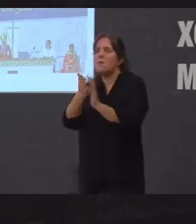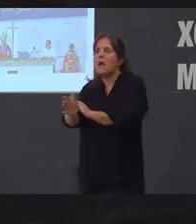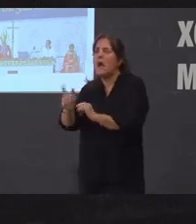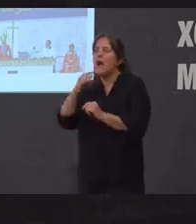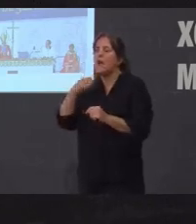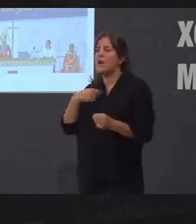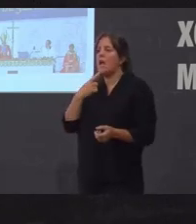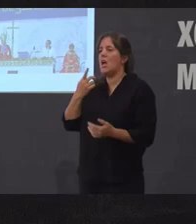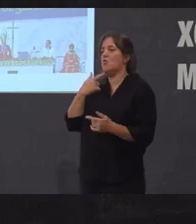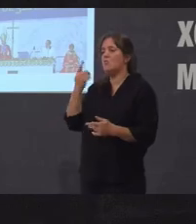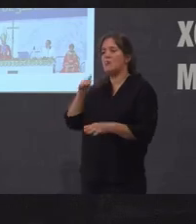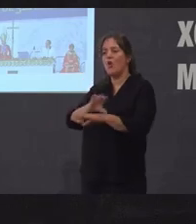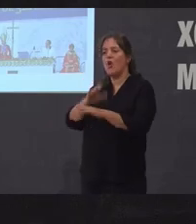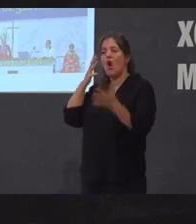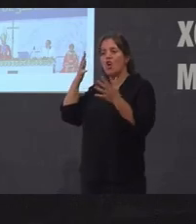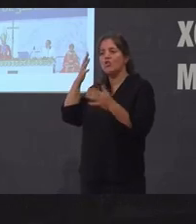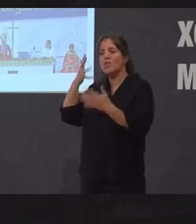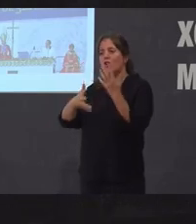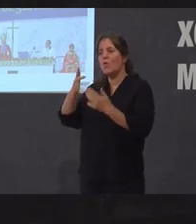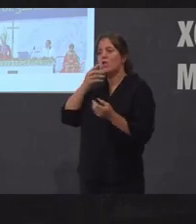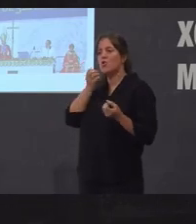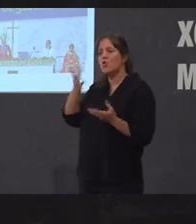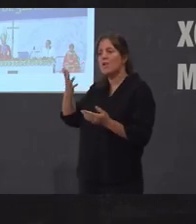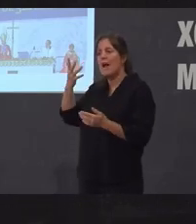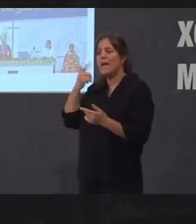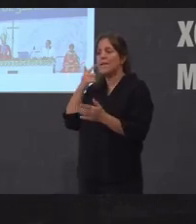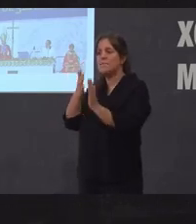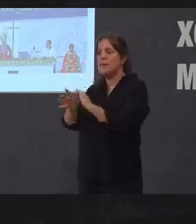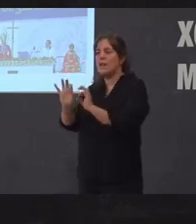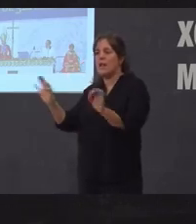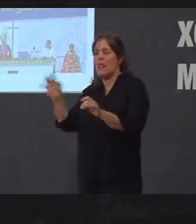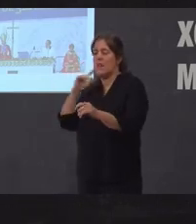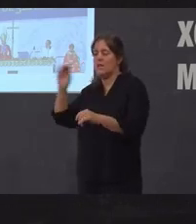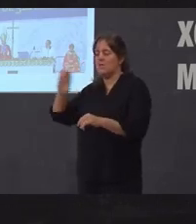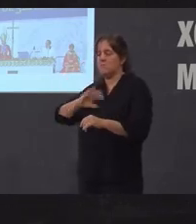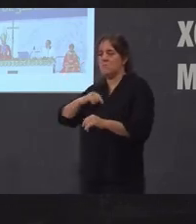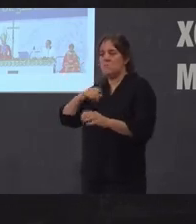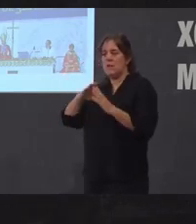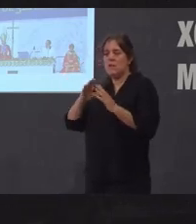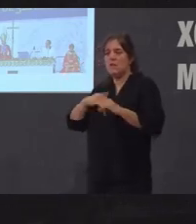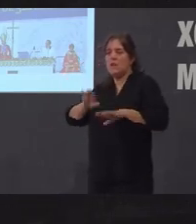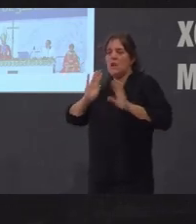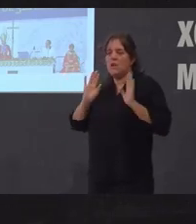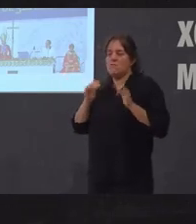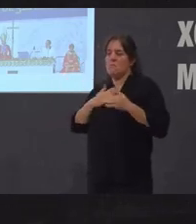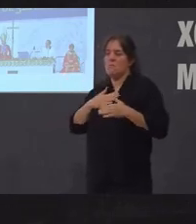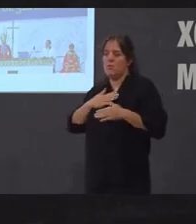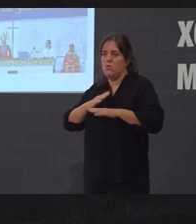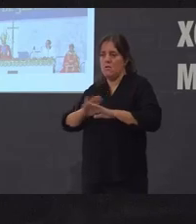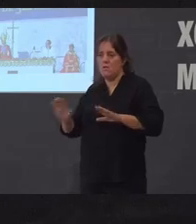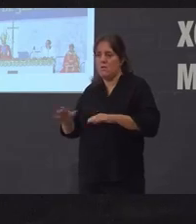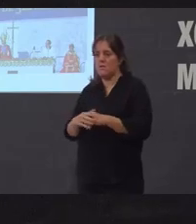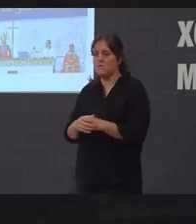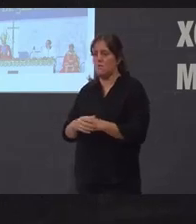no Consello de Contas de que pasou con esos. Non, iso non. Un dinero para a Igrexa, eles verán o que fan. Isto